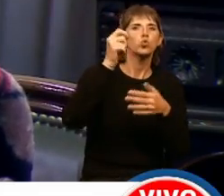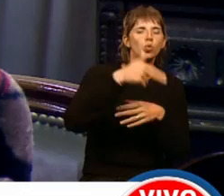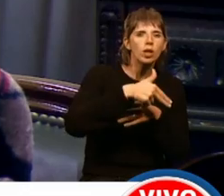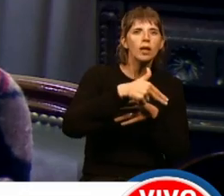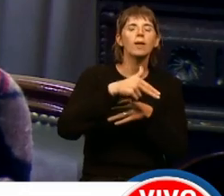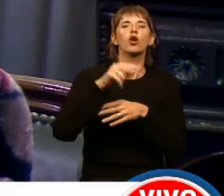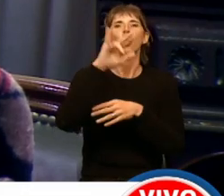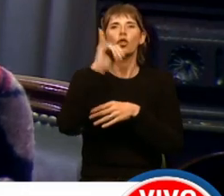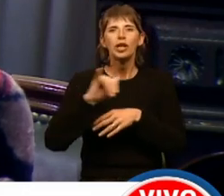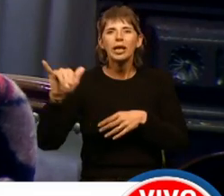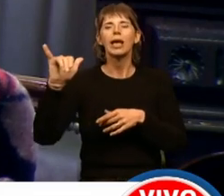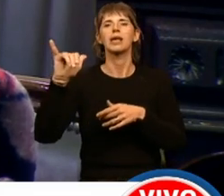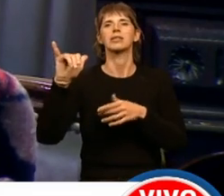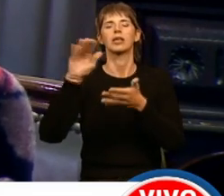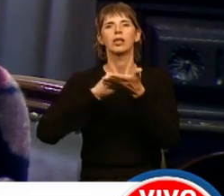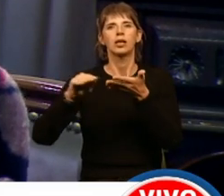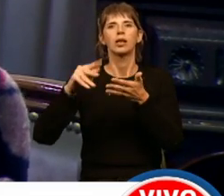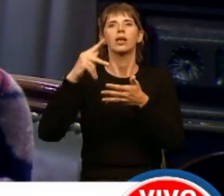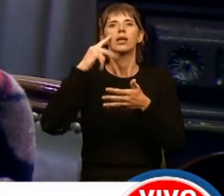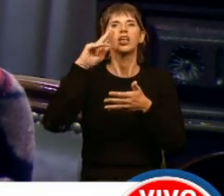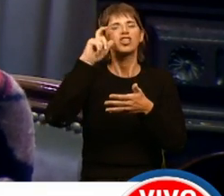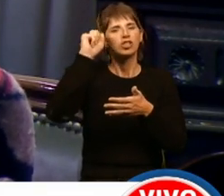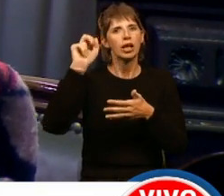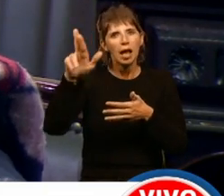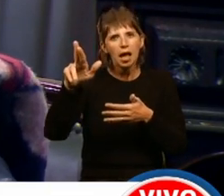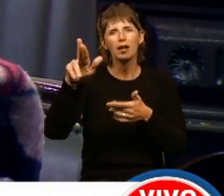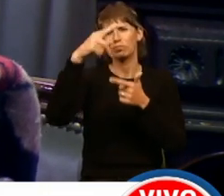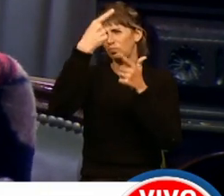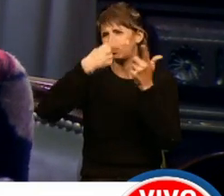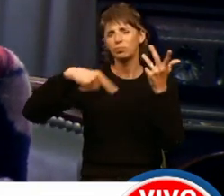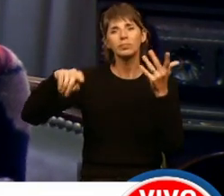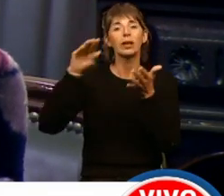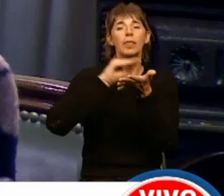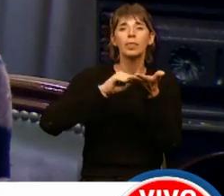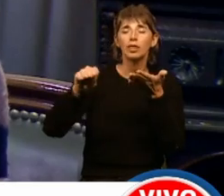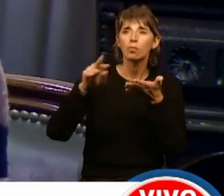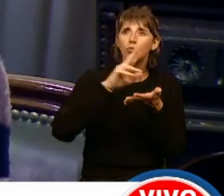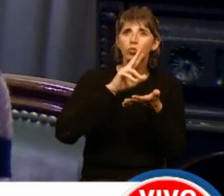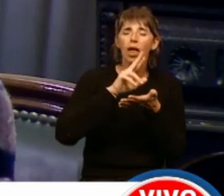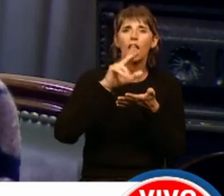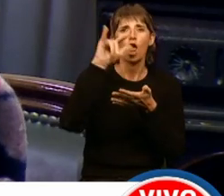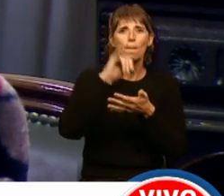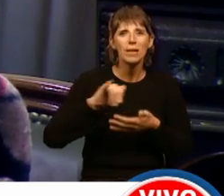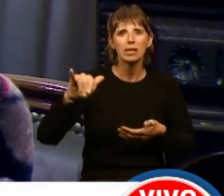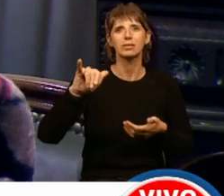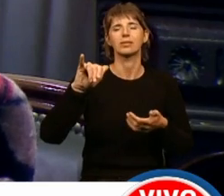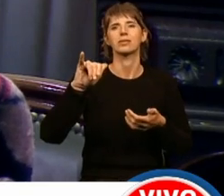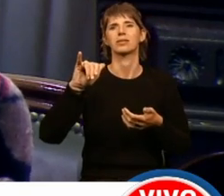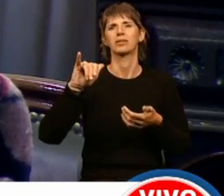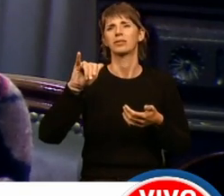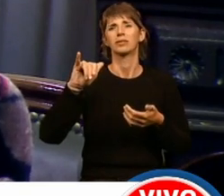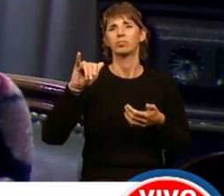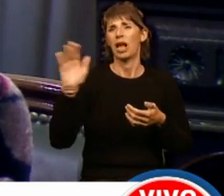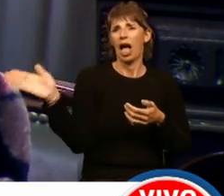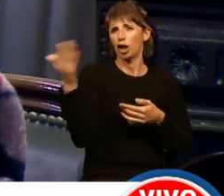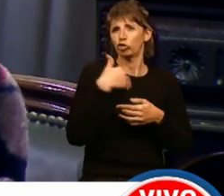alejandro topo rodríguez al diputado máximo kirchner a todos aquellos a la diputada lópez a todos